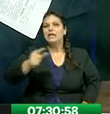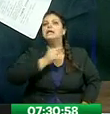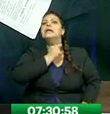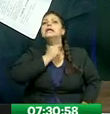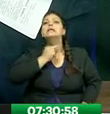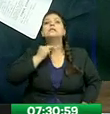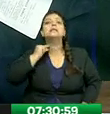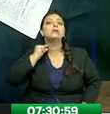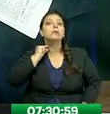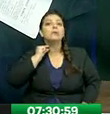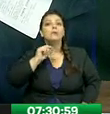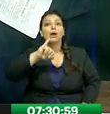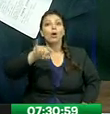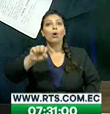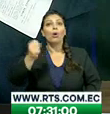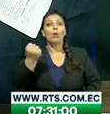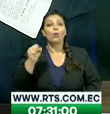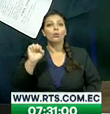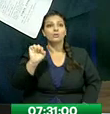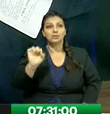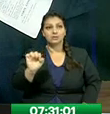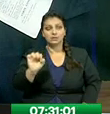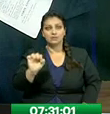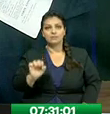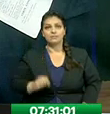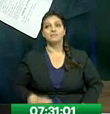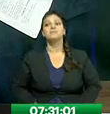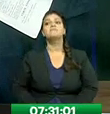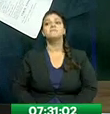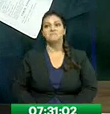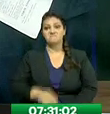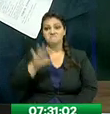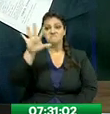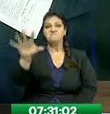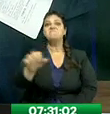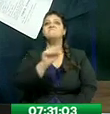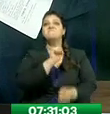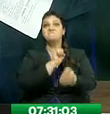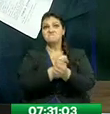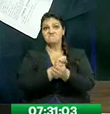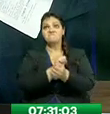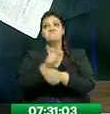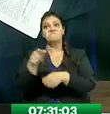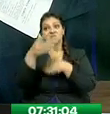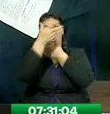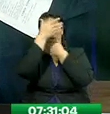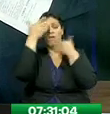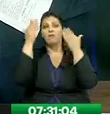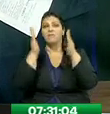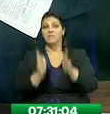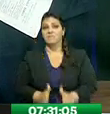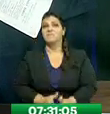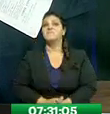Participación Ciudadana y Control Social, José T. Se esperará oportunamente el pronunciamiento de las autoridades.